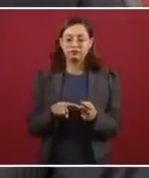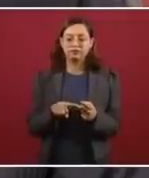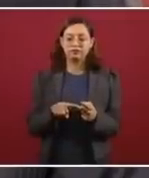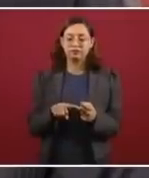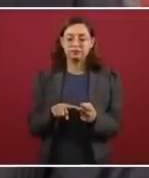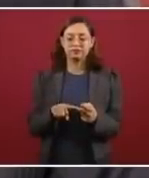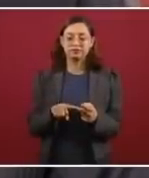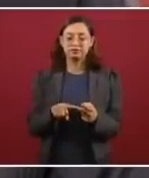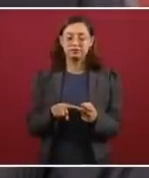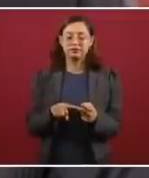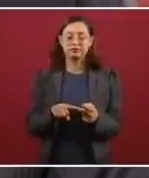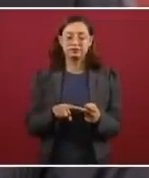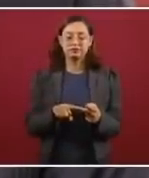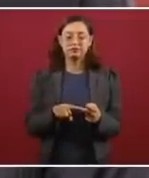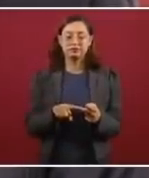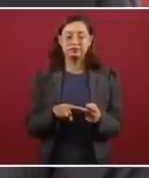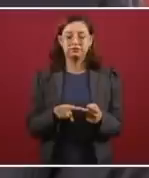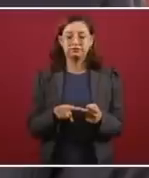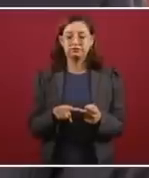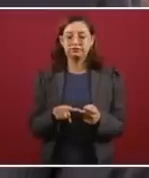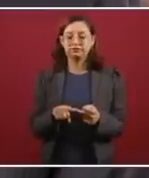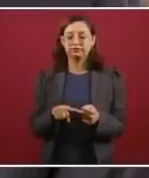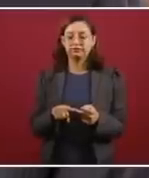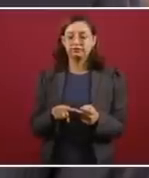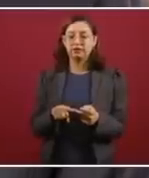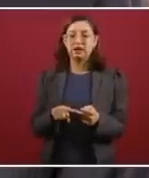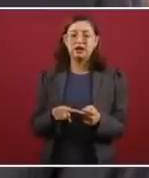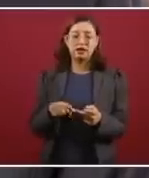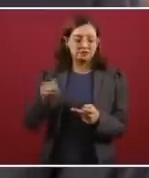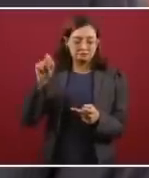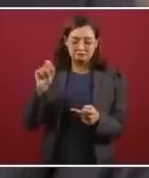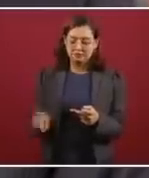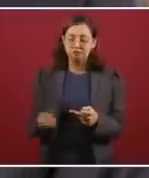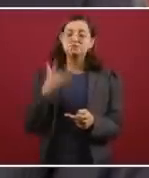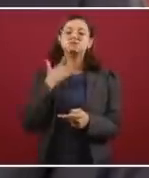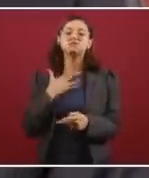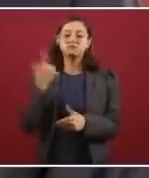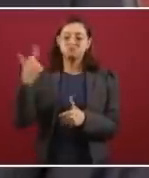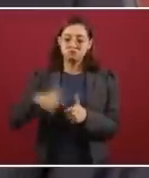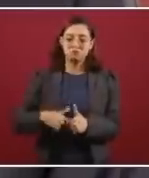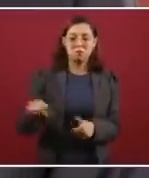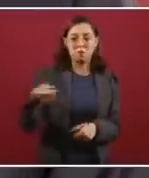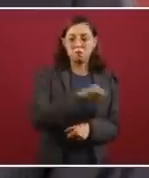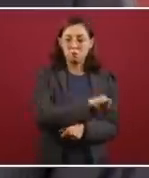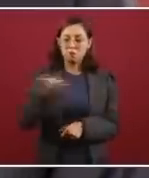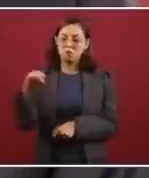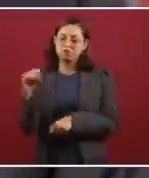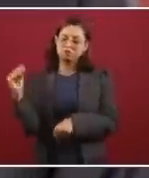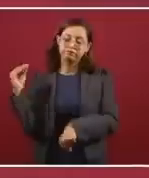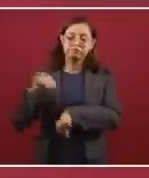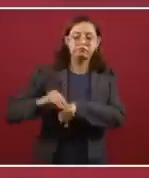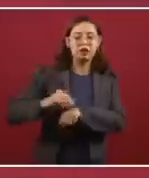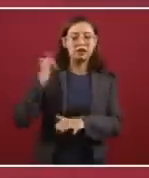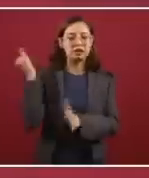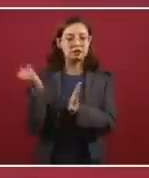y el mismo incremento a la gasolina, pues es un impuesto